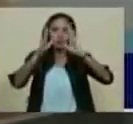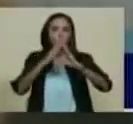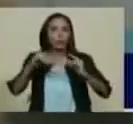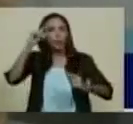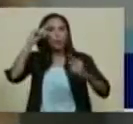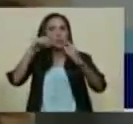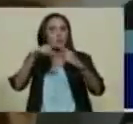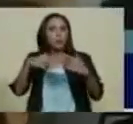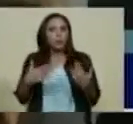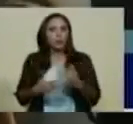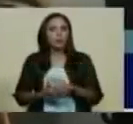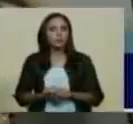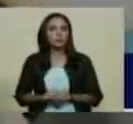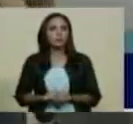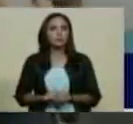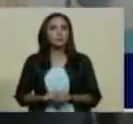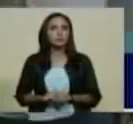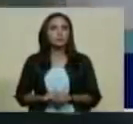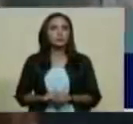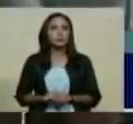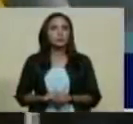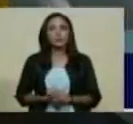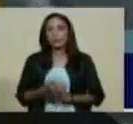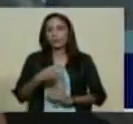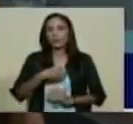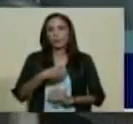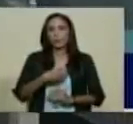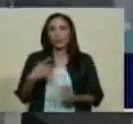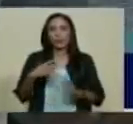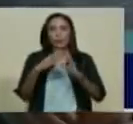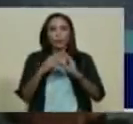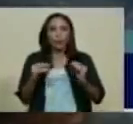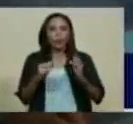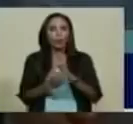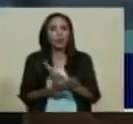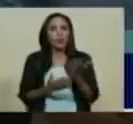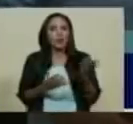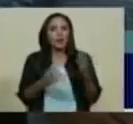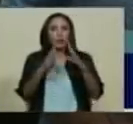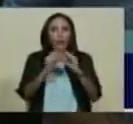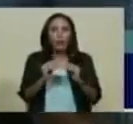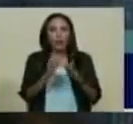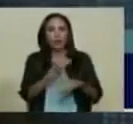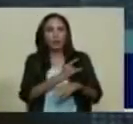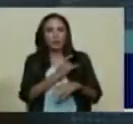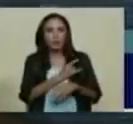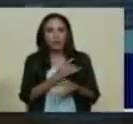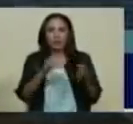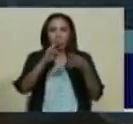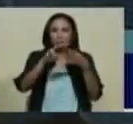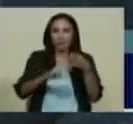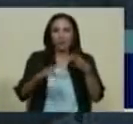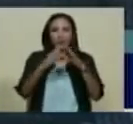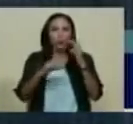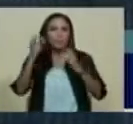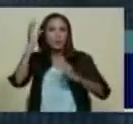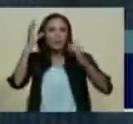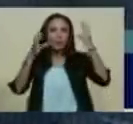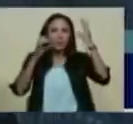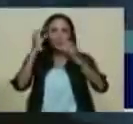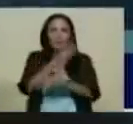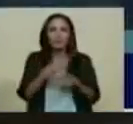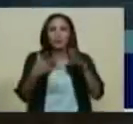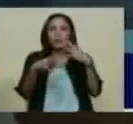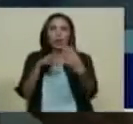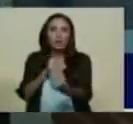enfática. No podemos seguir armando o creando carreras universitarias ni programas de formación que no se adapten a la